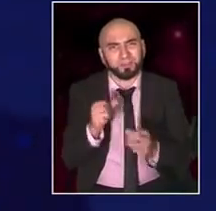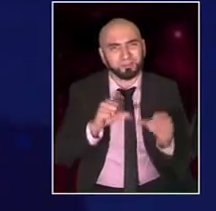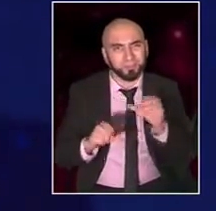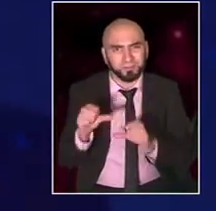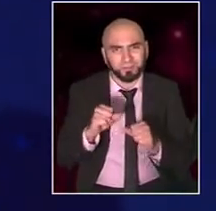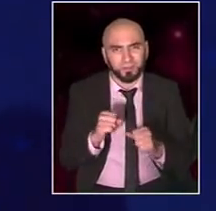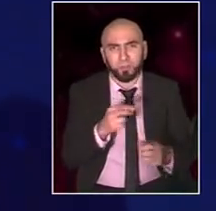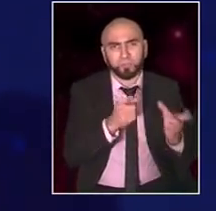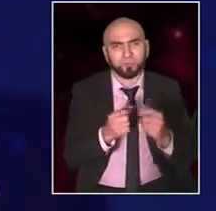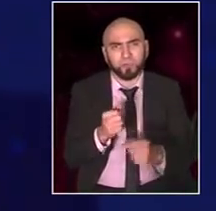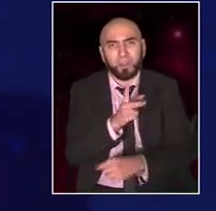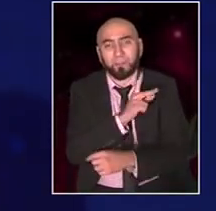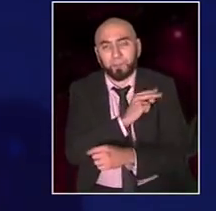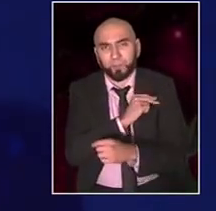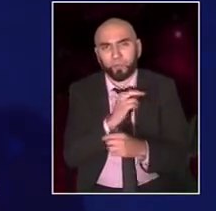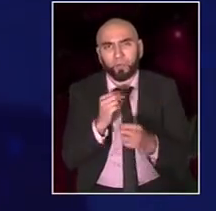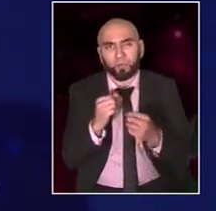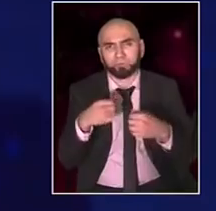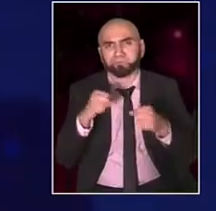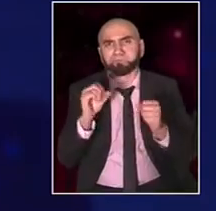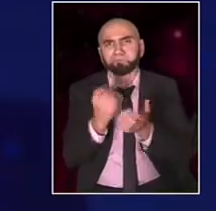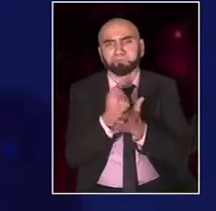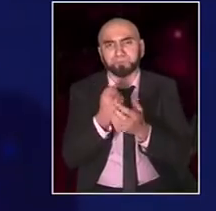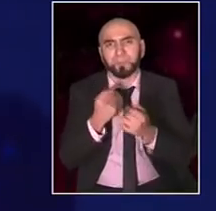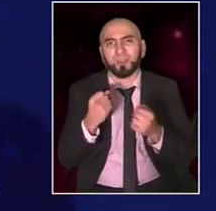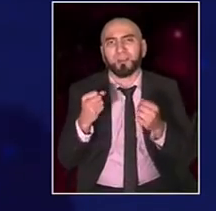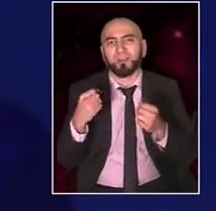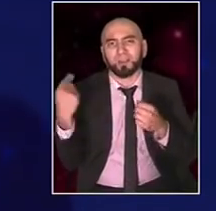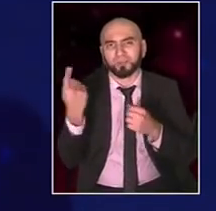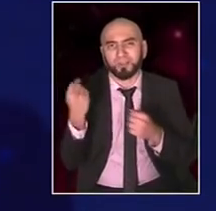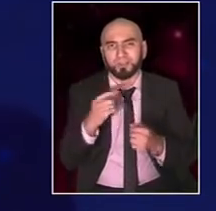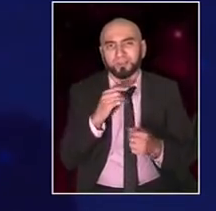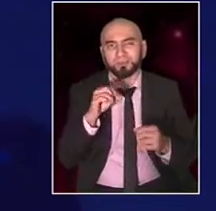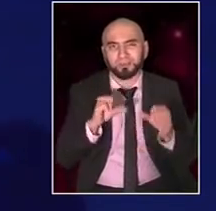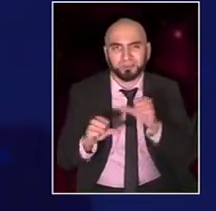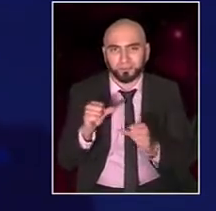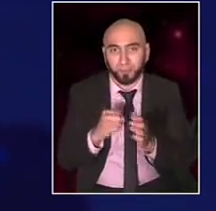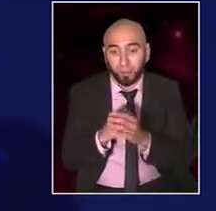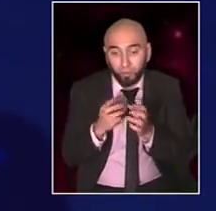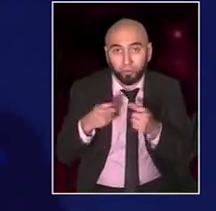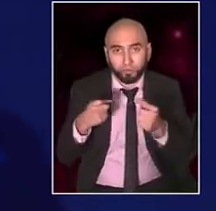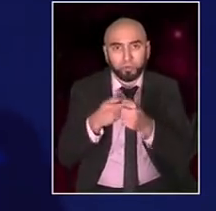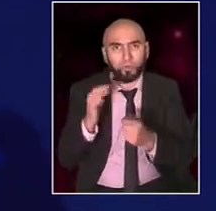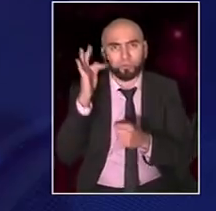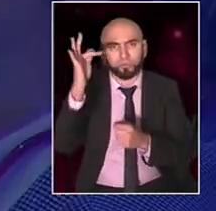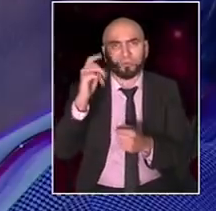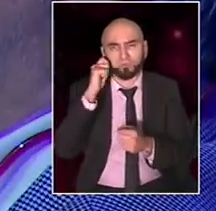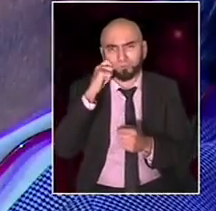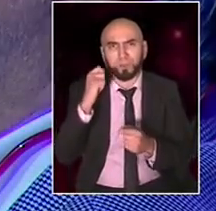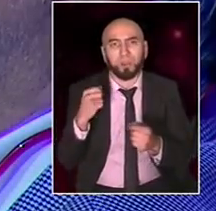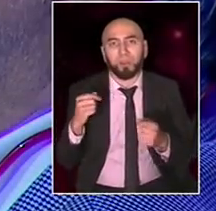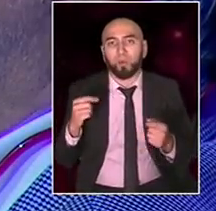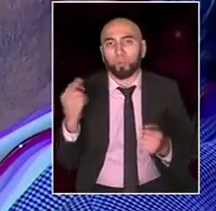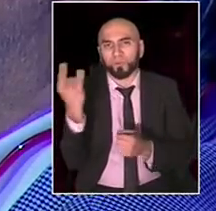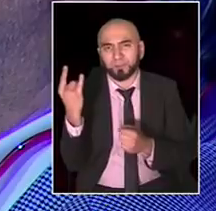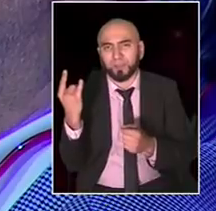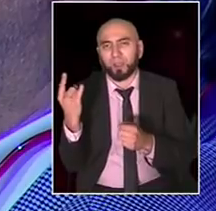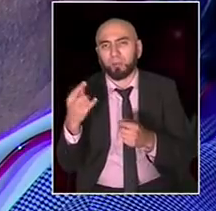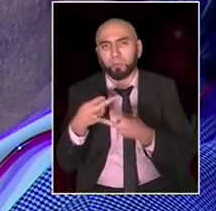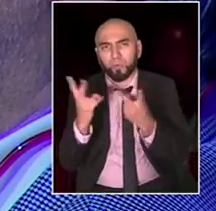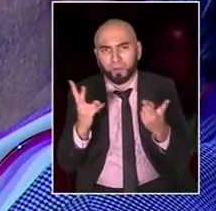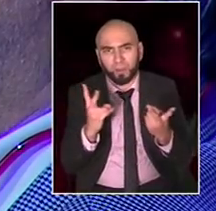de Ciencia. Ellos son el Congreso del Futuro. El Congreso del Futuro es una alianza entre universidades públicas, universidades